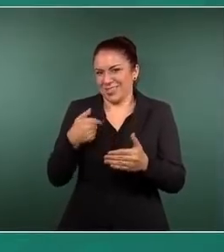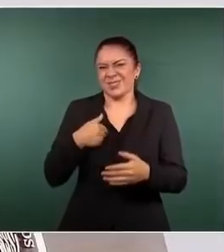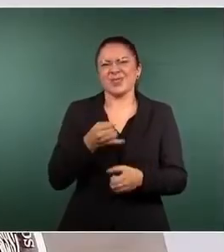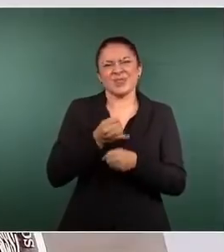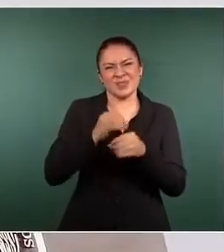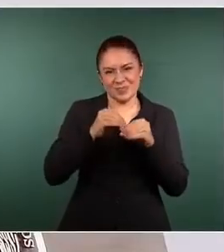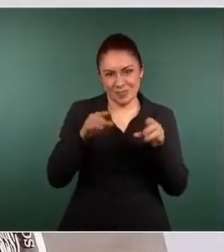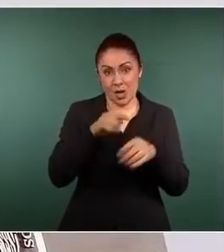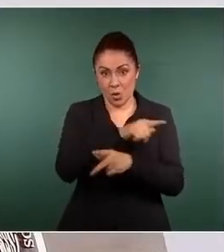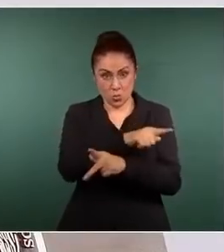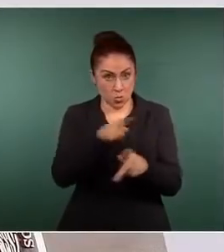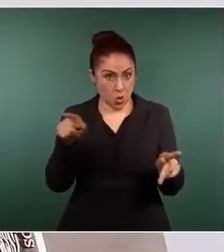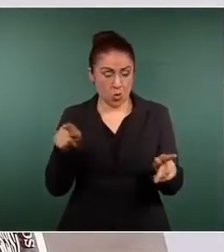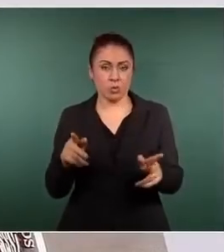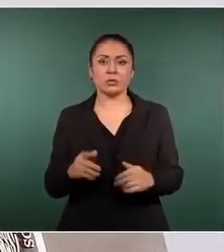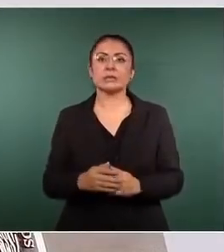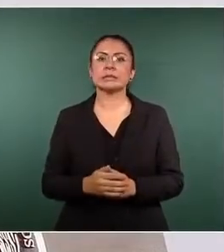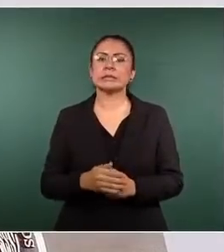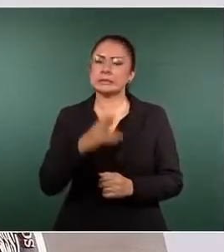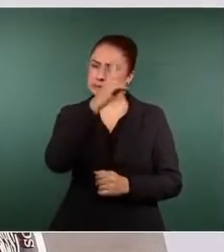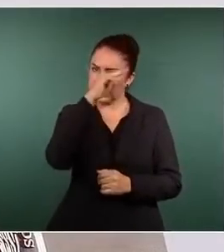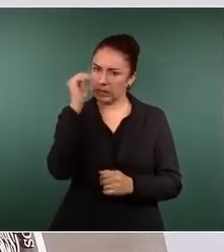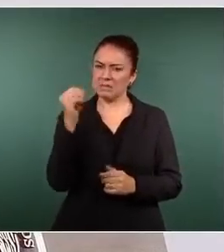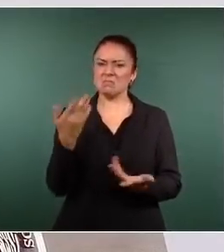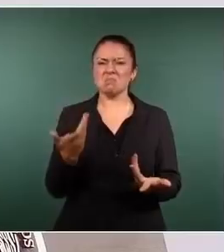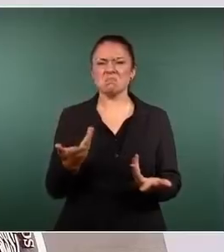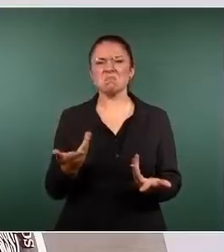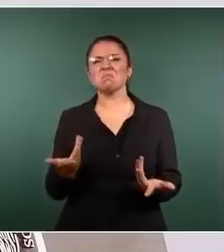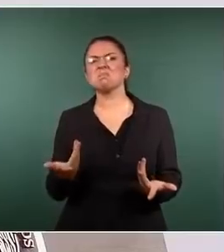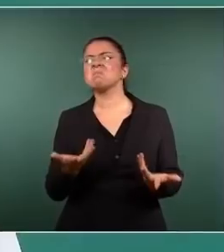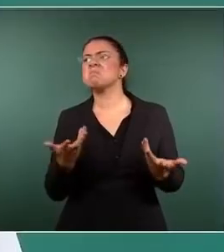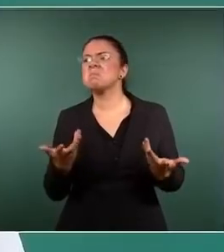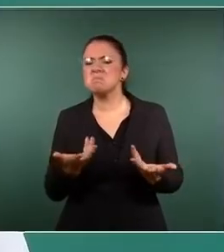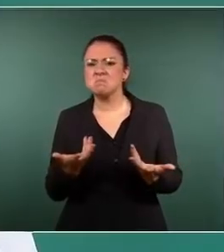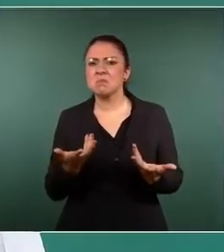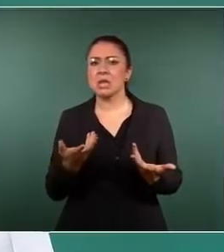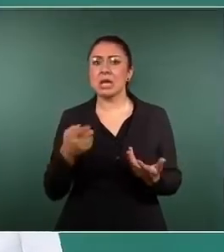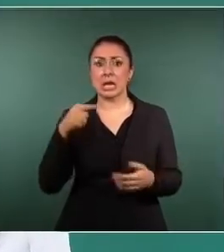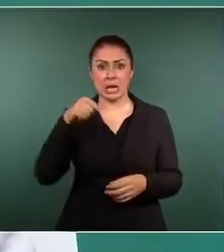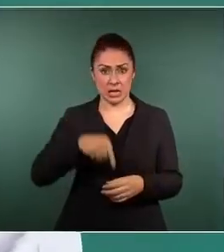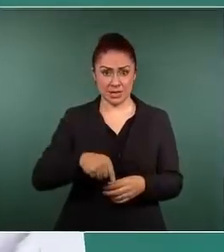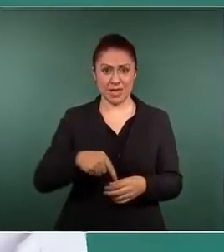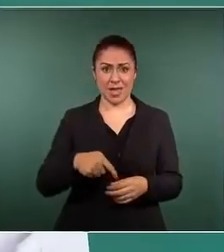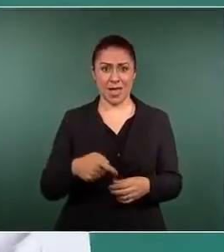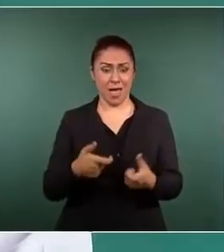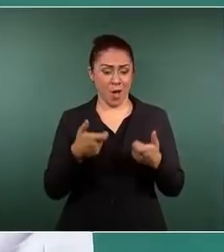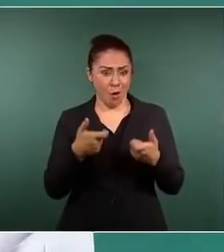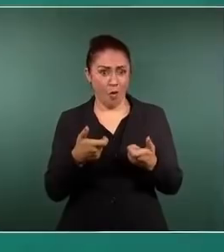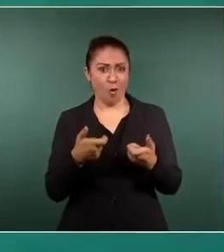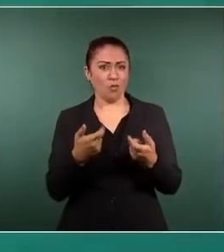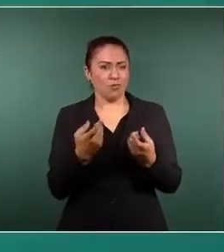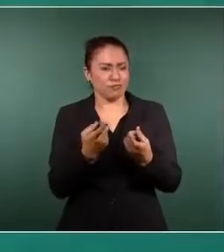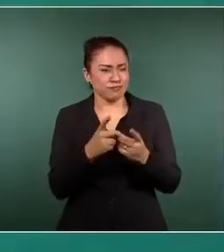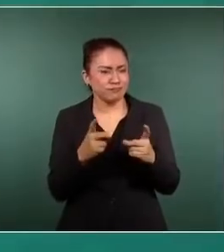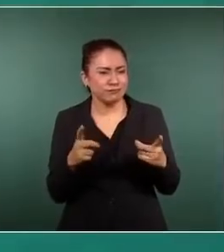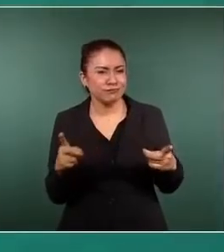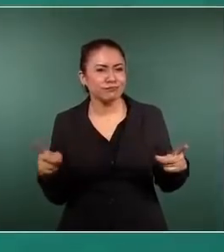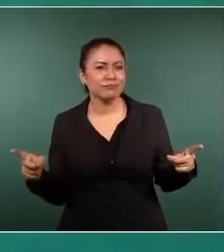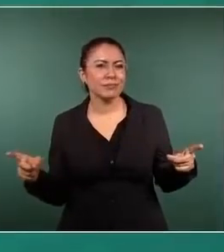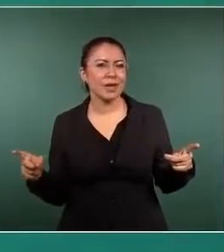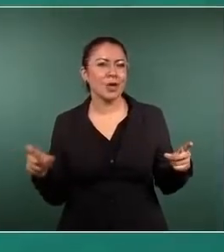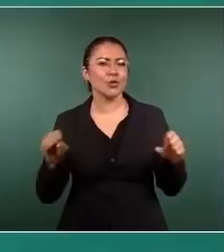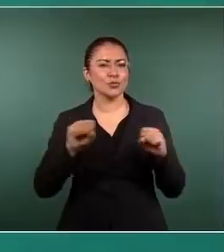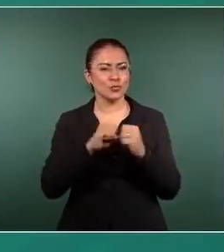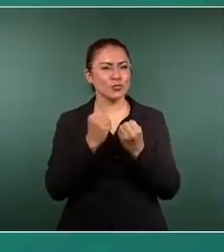nayarit de todo lo que se está haciendo en cuanto a desarrollo económico y desarrollo